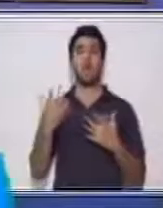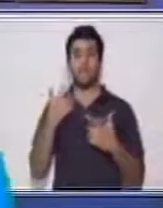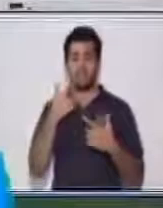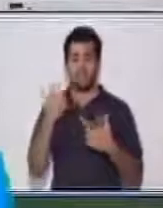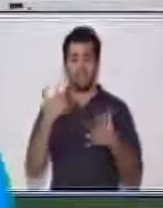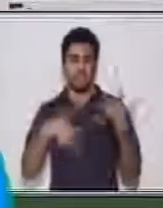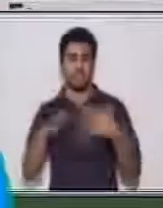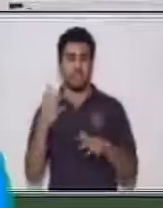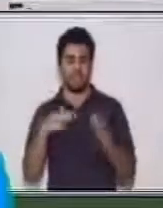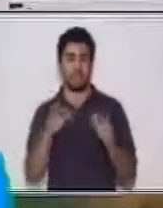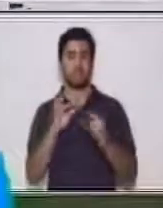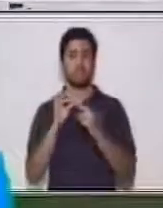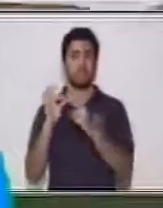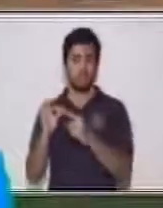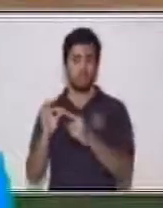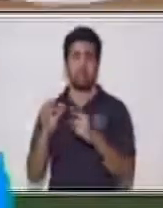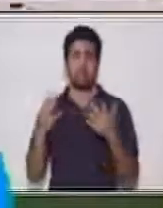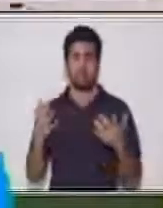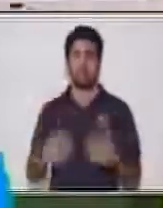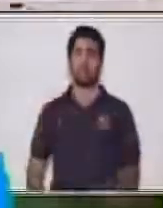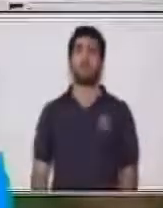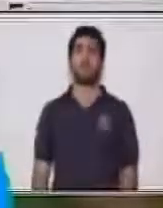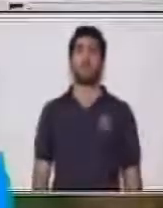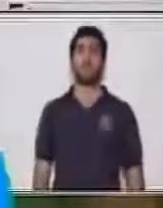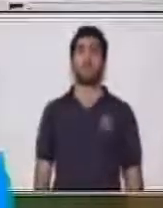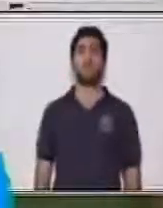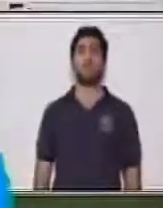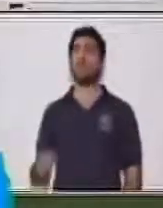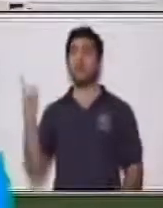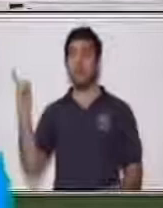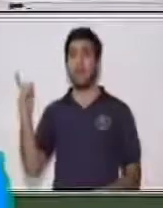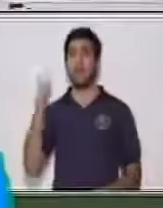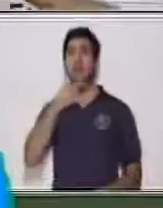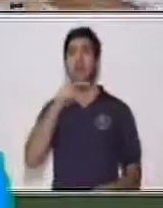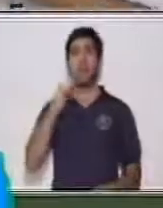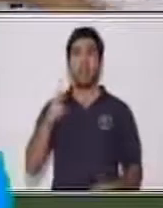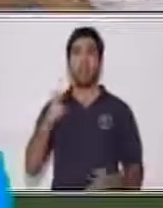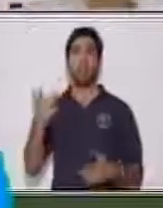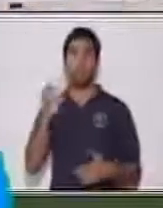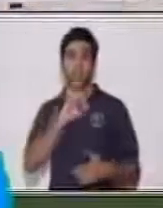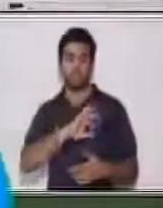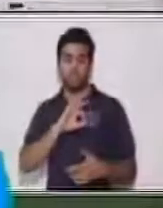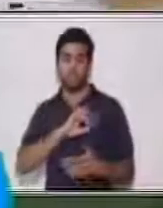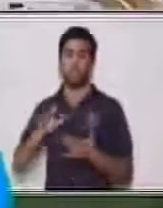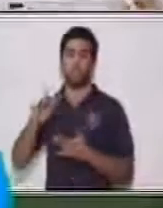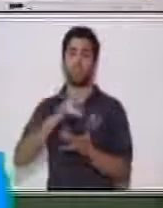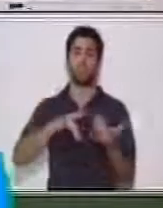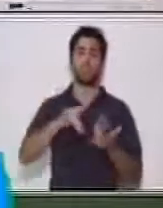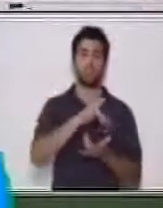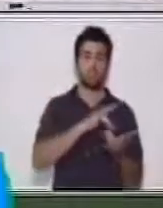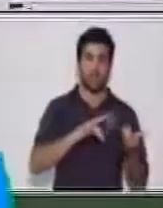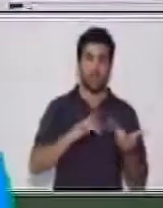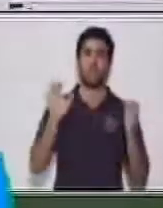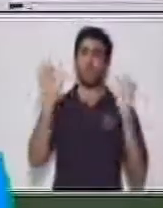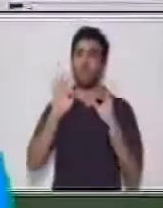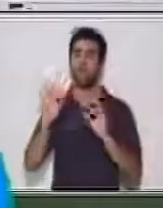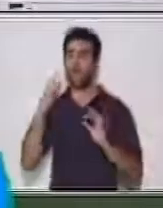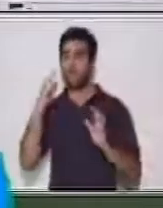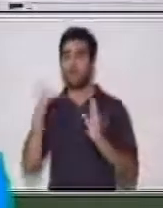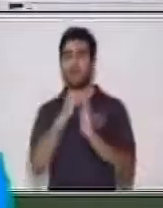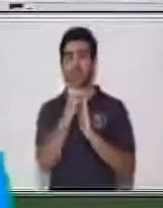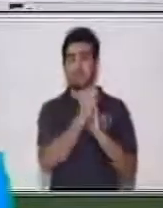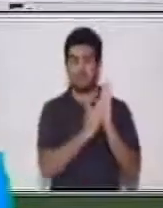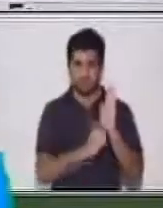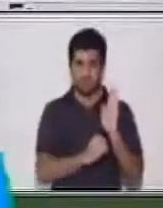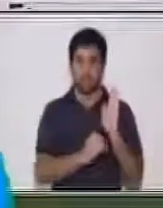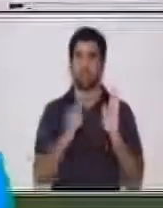específica que es la lengua de señas. La lengua es de tipo social. Es un sistema de signos o un idioma. Por